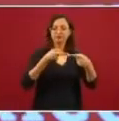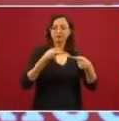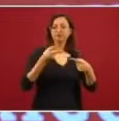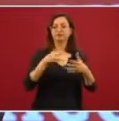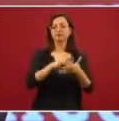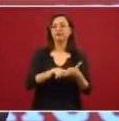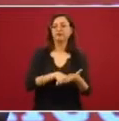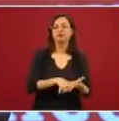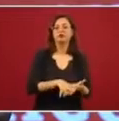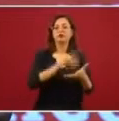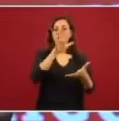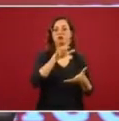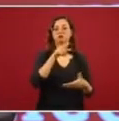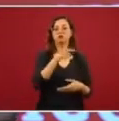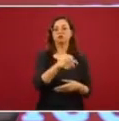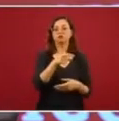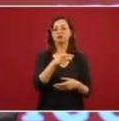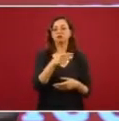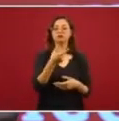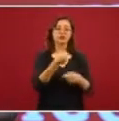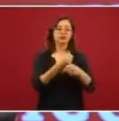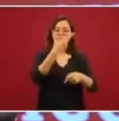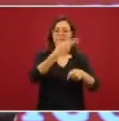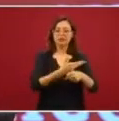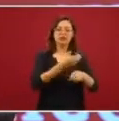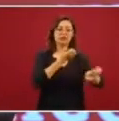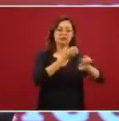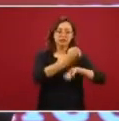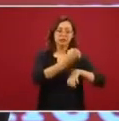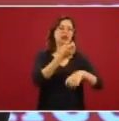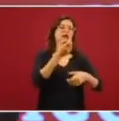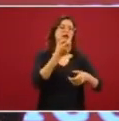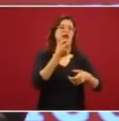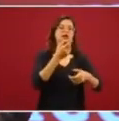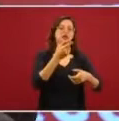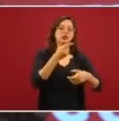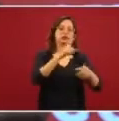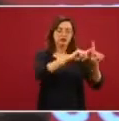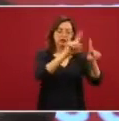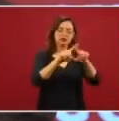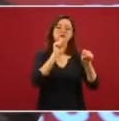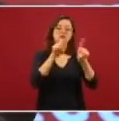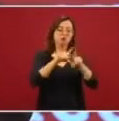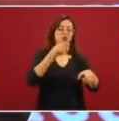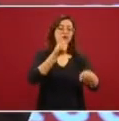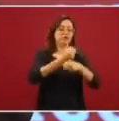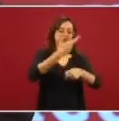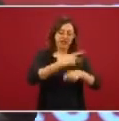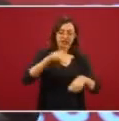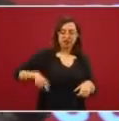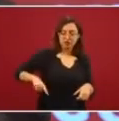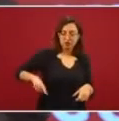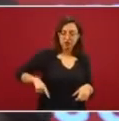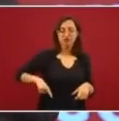mayoría son eventos que organiza las secretarías de estado en particular la secretaría de relaciones exteriores hay una convención también sobre los derechos de